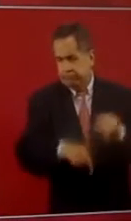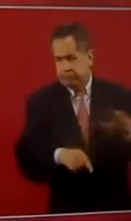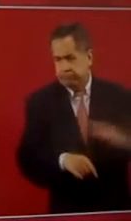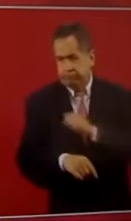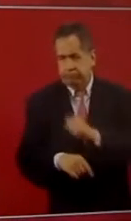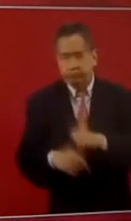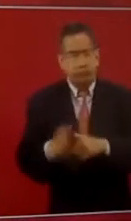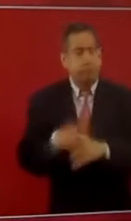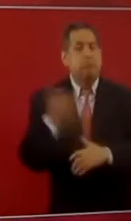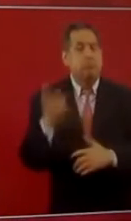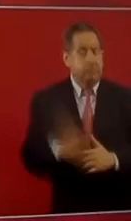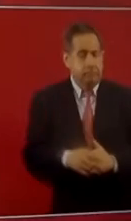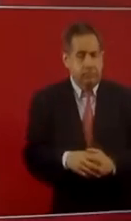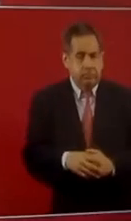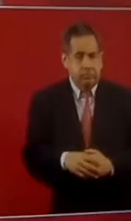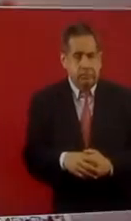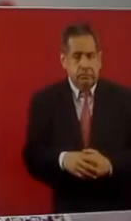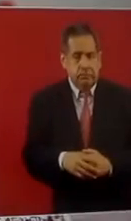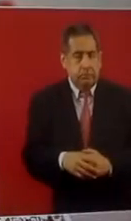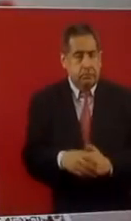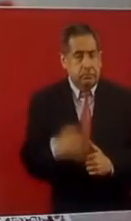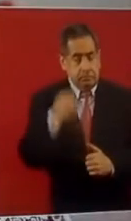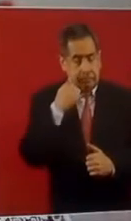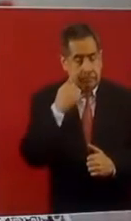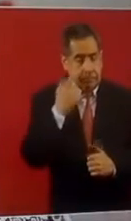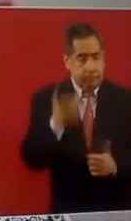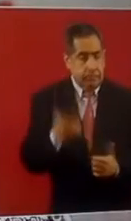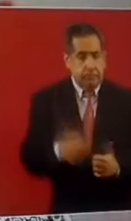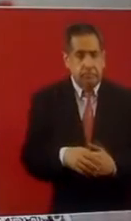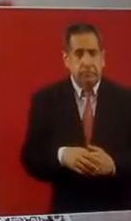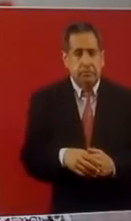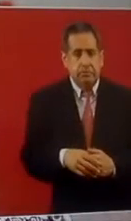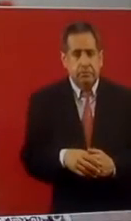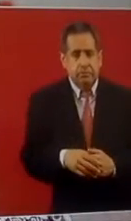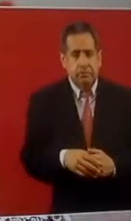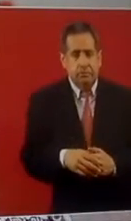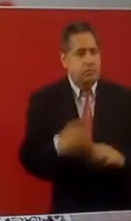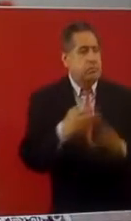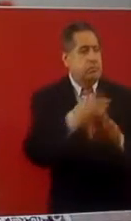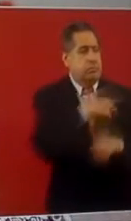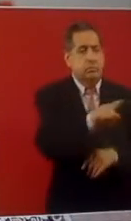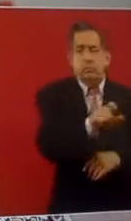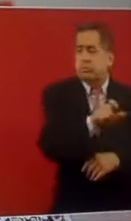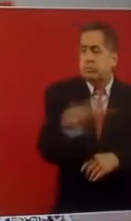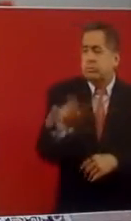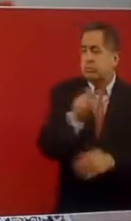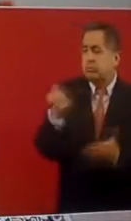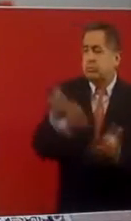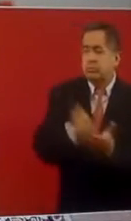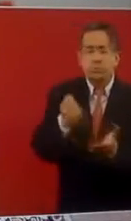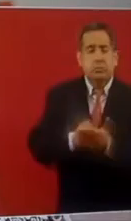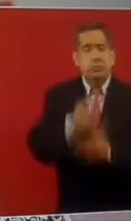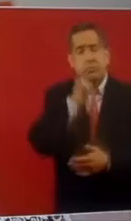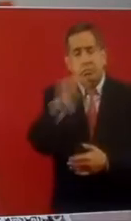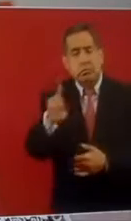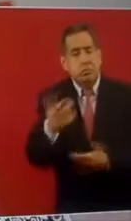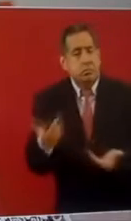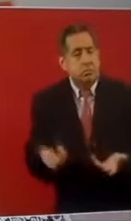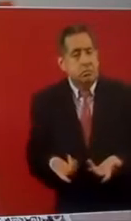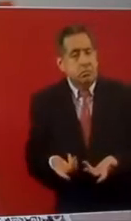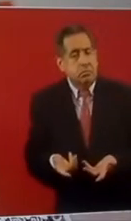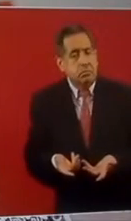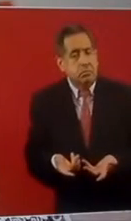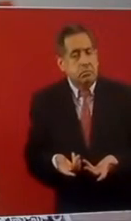Martínez, Carlos Antonio Sánchez León, Lupillo de la Rivera, Nájera Coutinho, Víctor Manuel